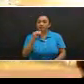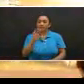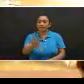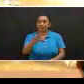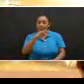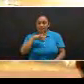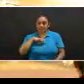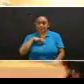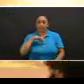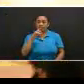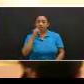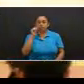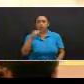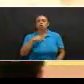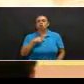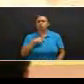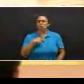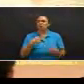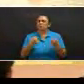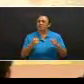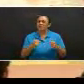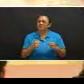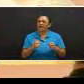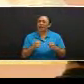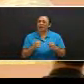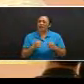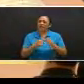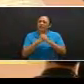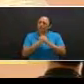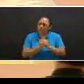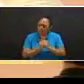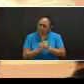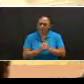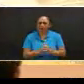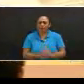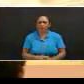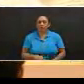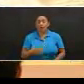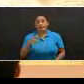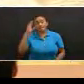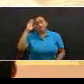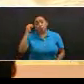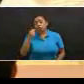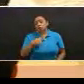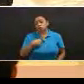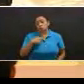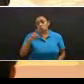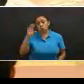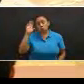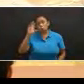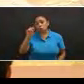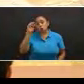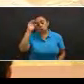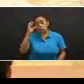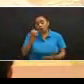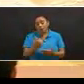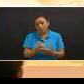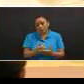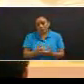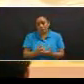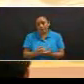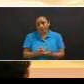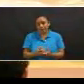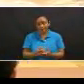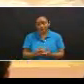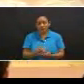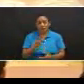rogar. ¿Por qué? Porque tenía un concepto mal de lo que era el Evangelio. Tenía familia que eran,